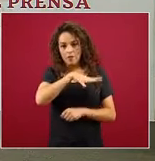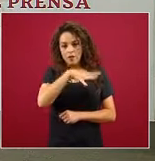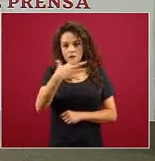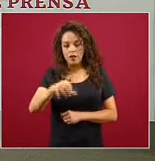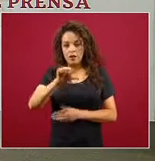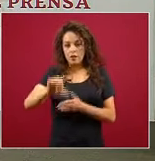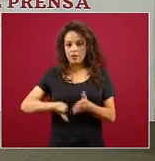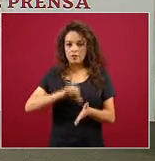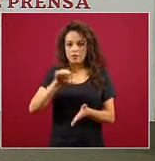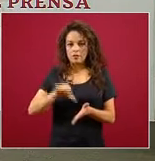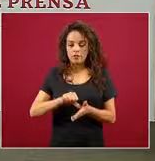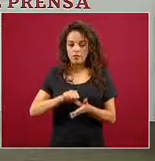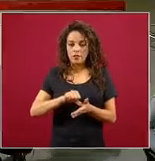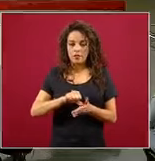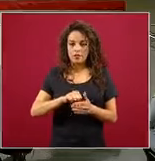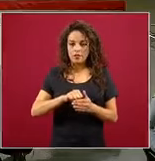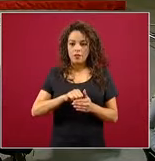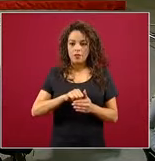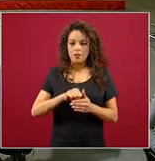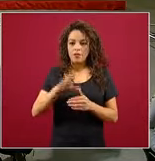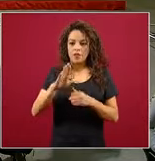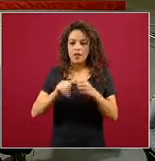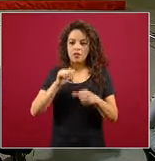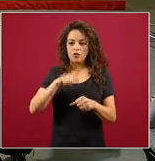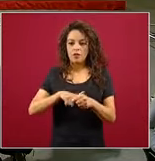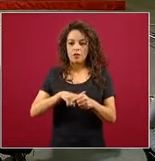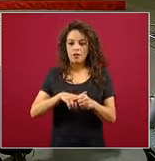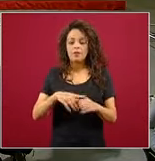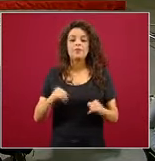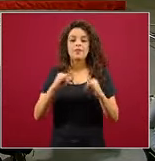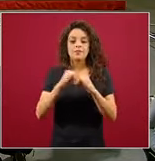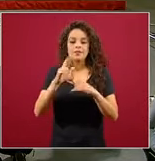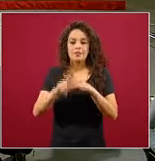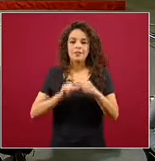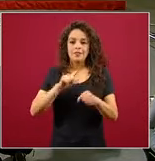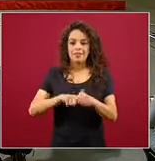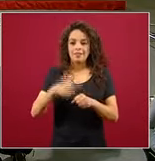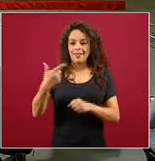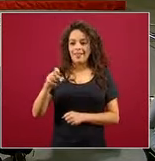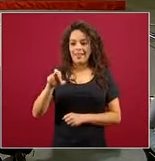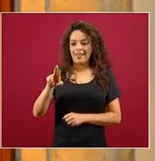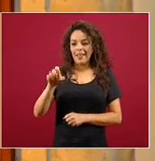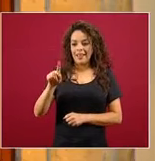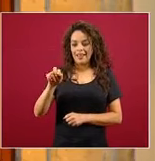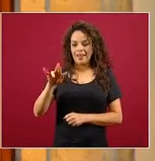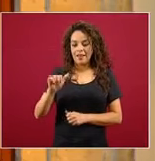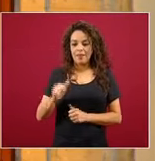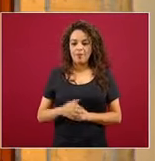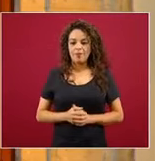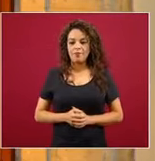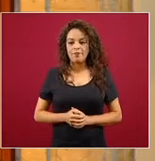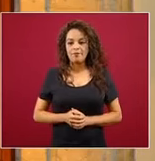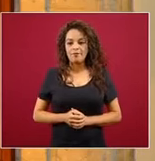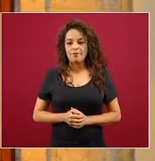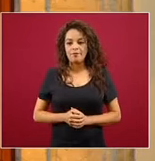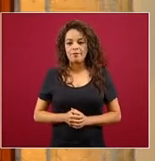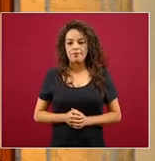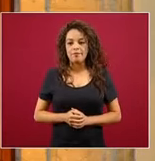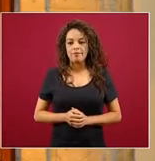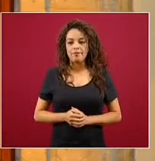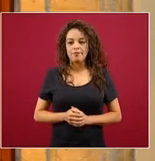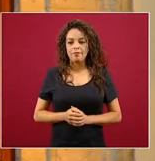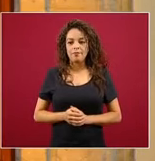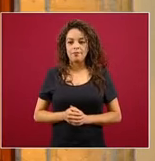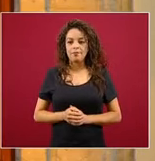Centro Nacional del Instituto Nacional de Geriatría, y pues estará con nosotros esta noche para abordar este